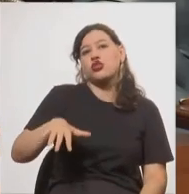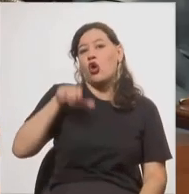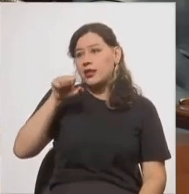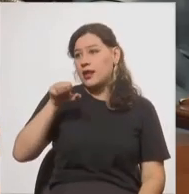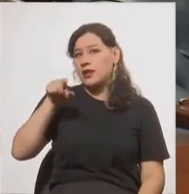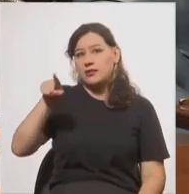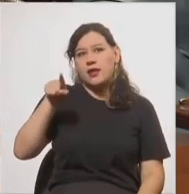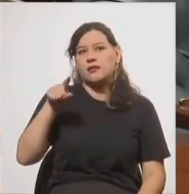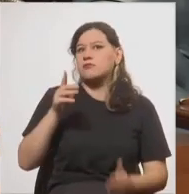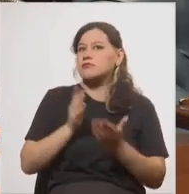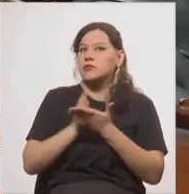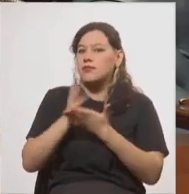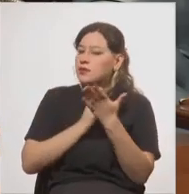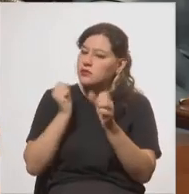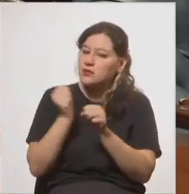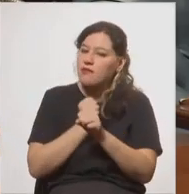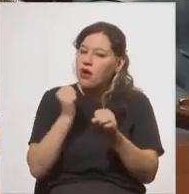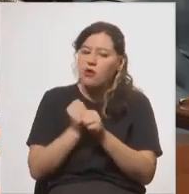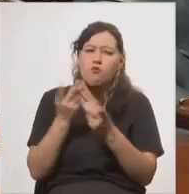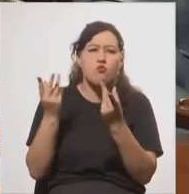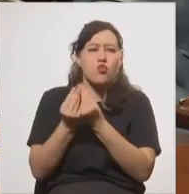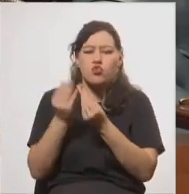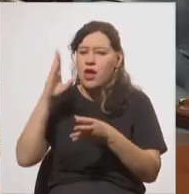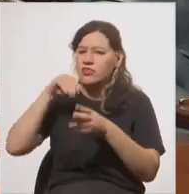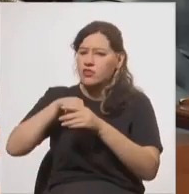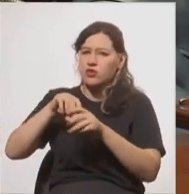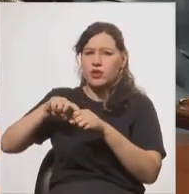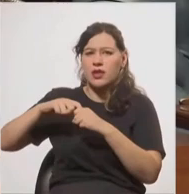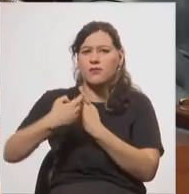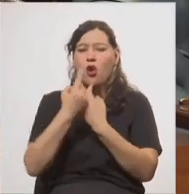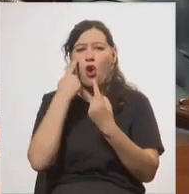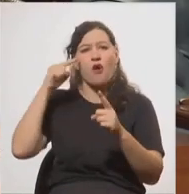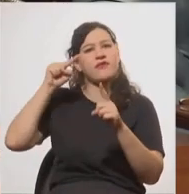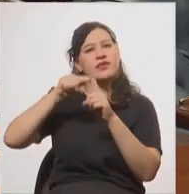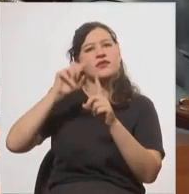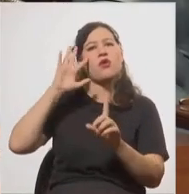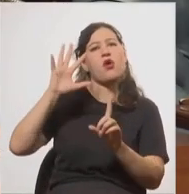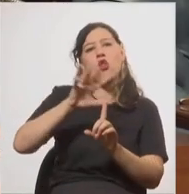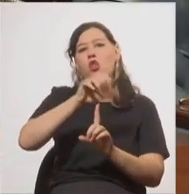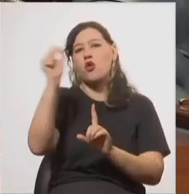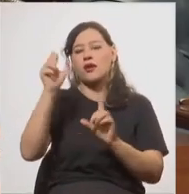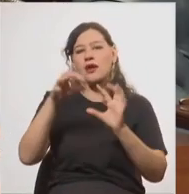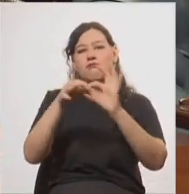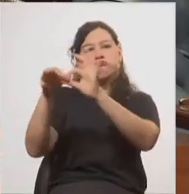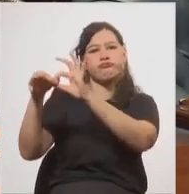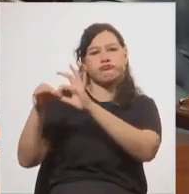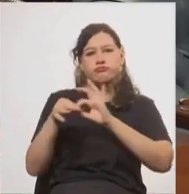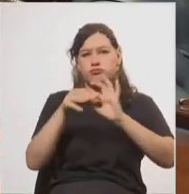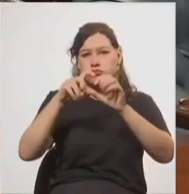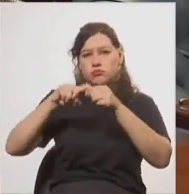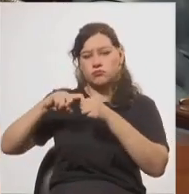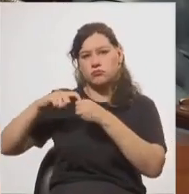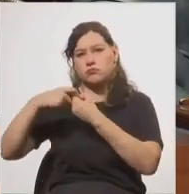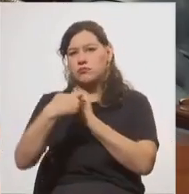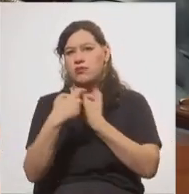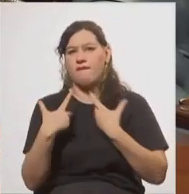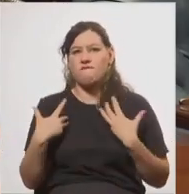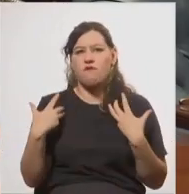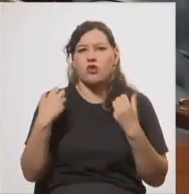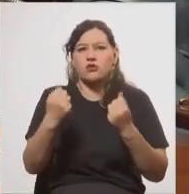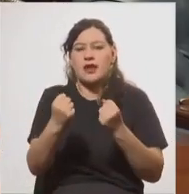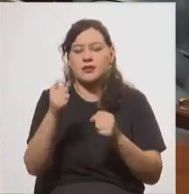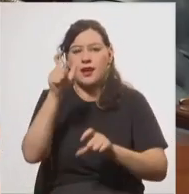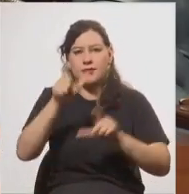desarrolló una intensa actividad gremial con el objetivo de lograr la unificación sindical y fortalecer a